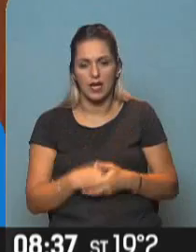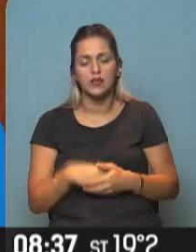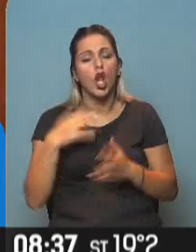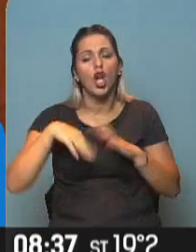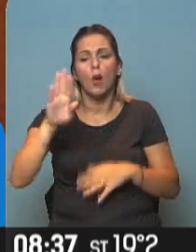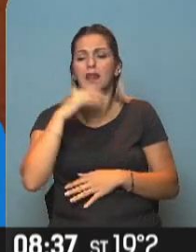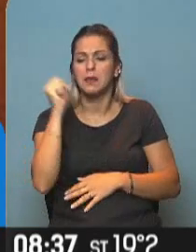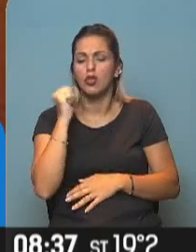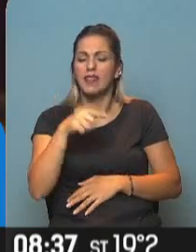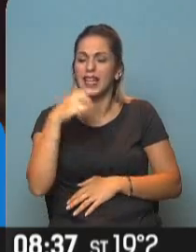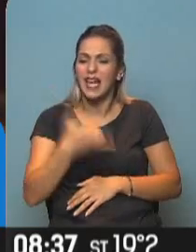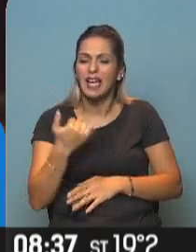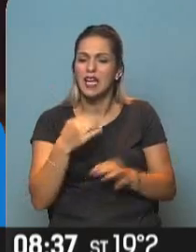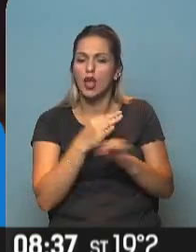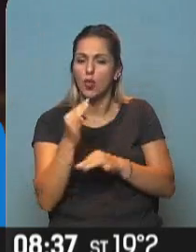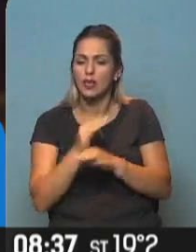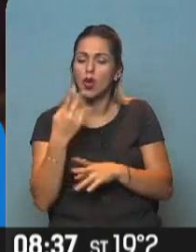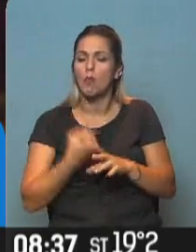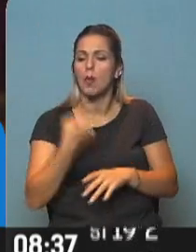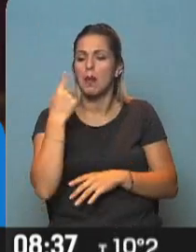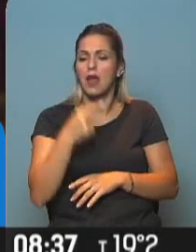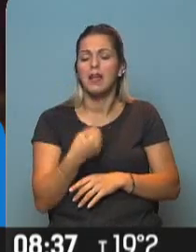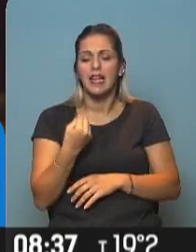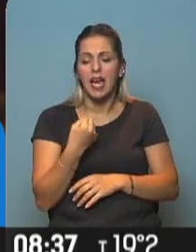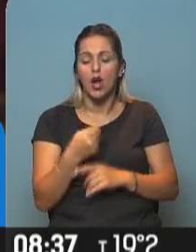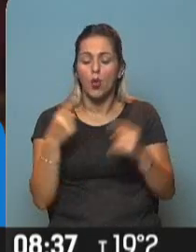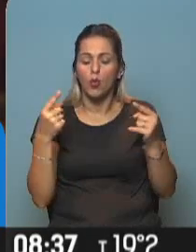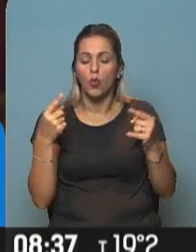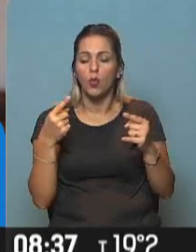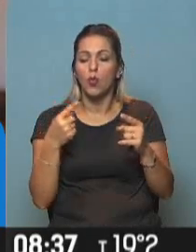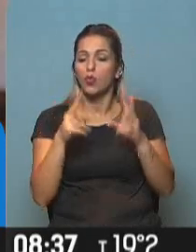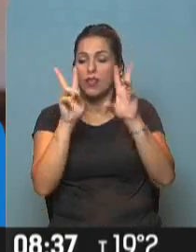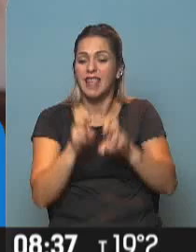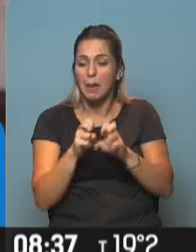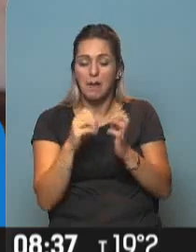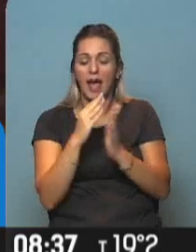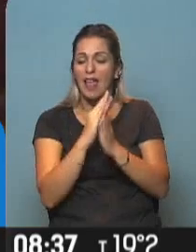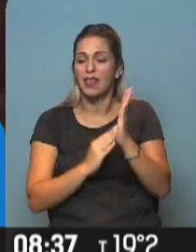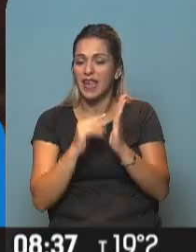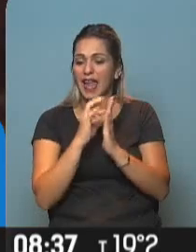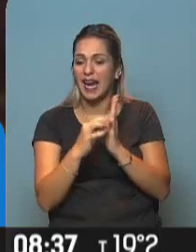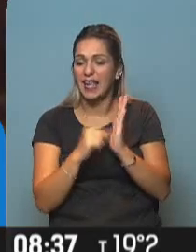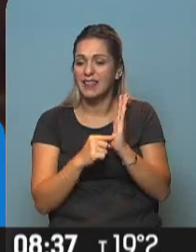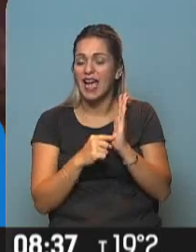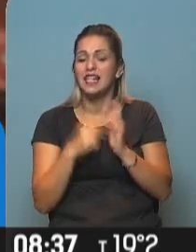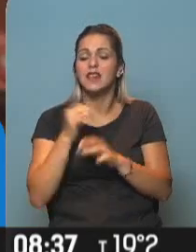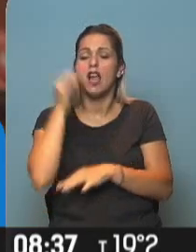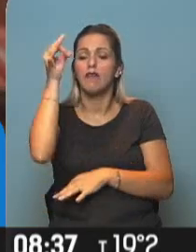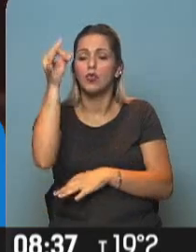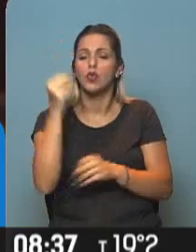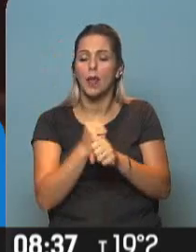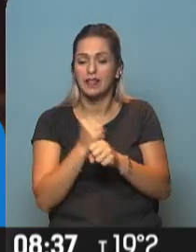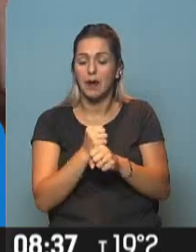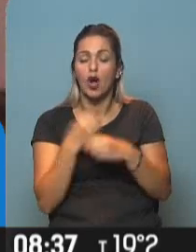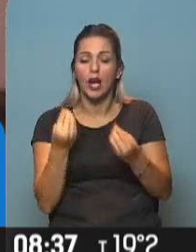importante de que exista educación por primera vez es que uno de los ejes de la agenda de la presidencia argentina es el futuro del trabajo que es una